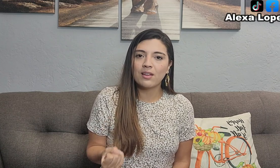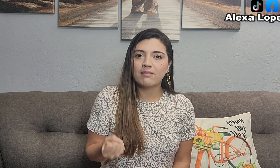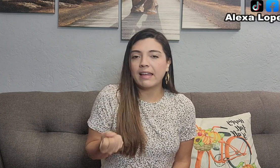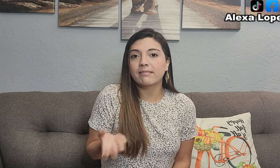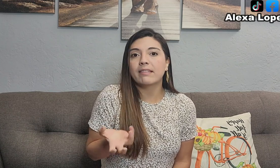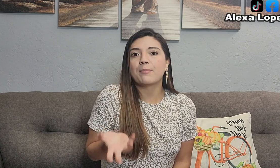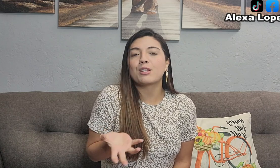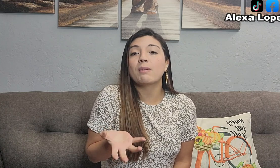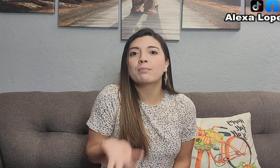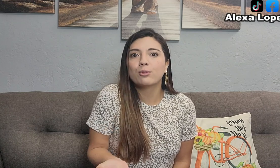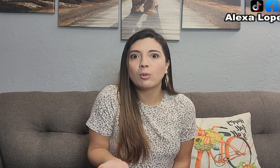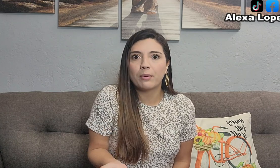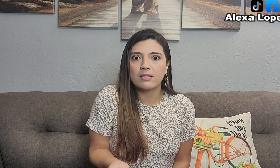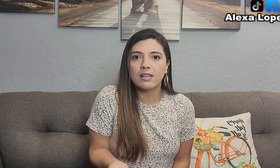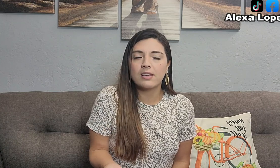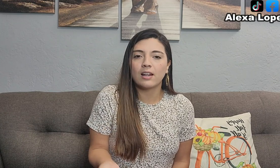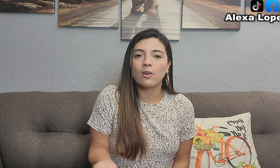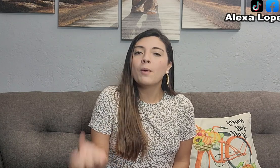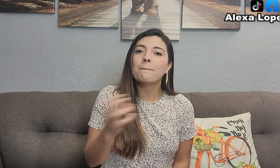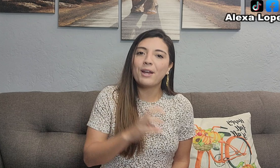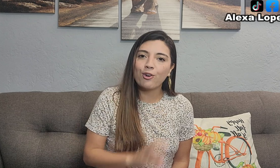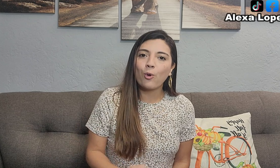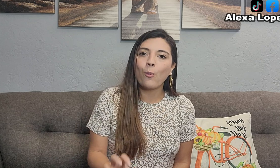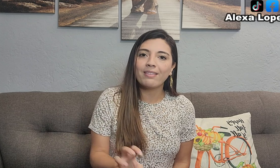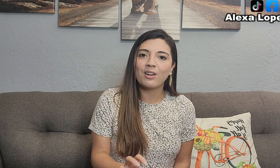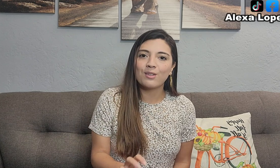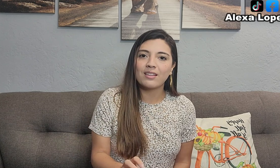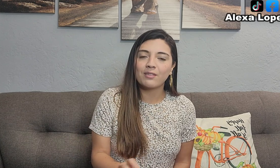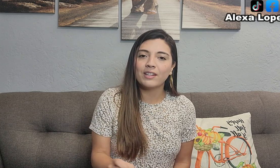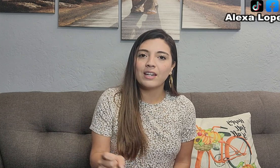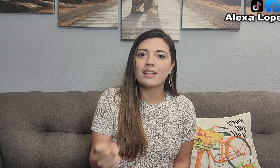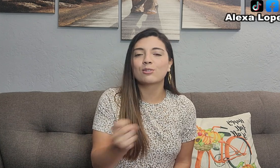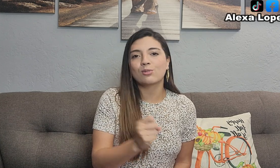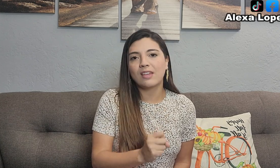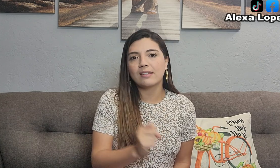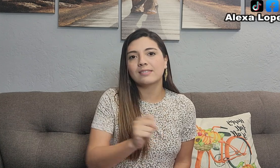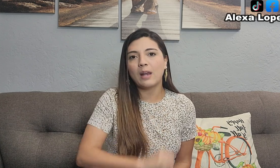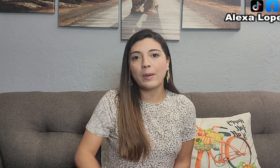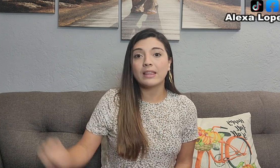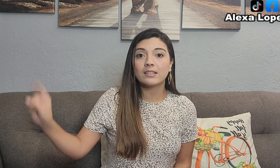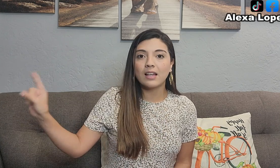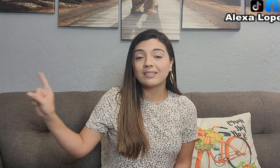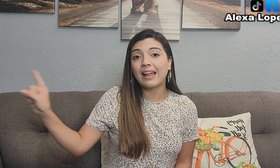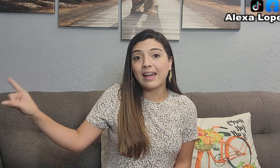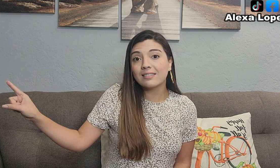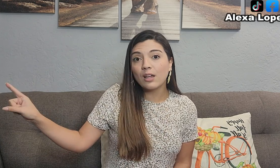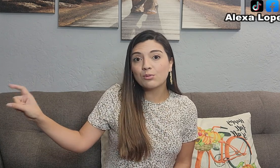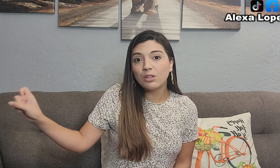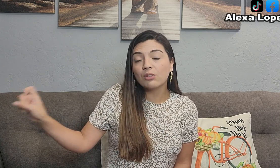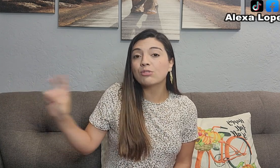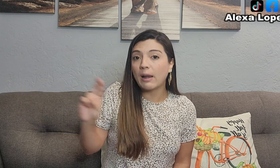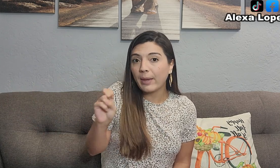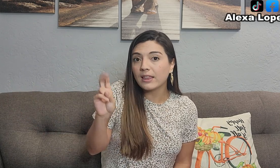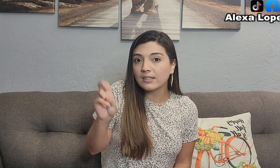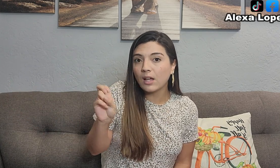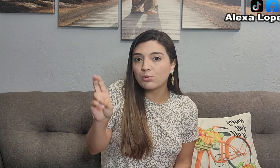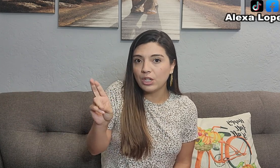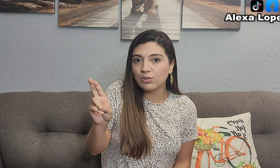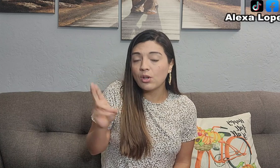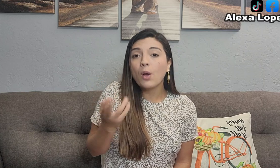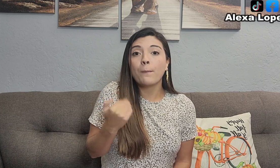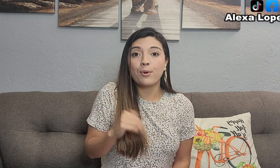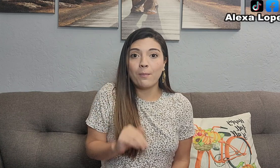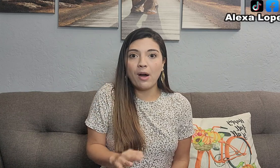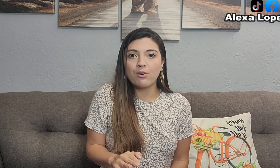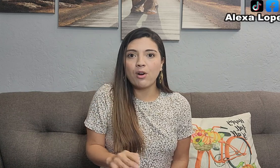recursos, digamos a nivel bruto, por así decirlo, pero no cuenta con esas refinerías. Entonces, ¿qué hace? Se la vende hasta, se la da a Estados Unidos, se la vende a Estados